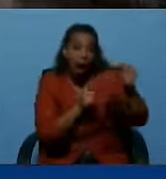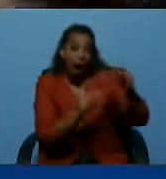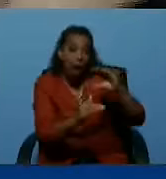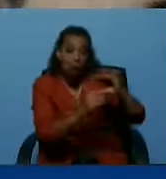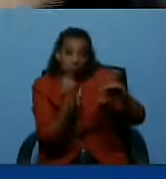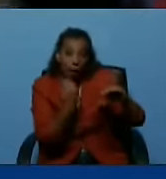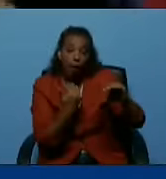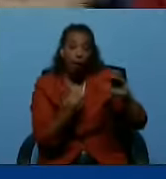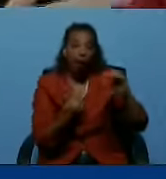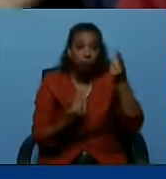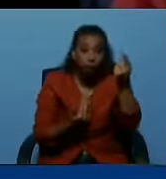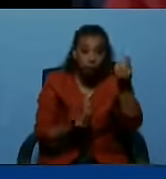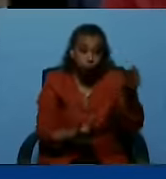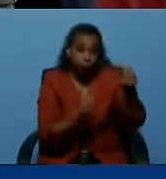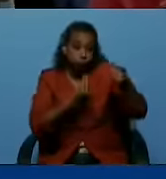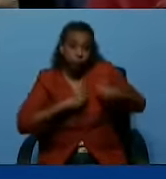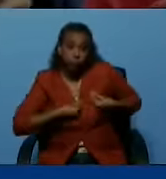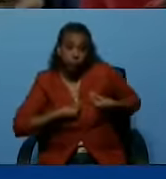conviertan